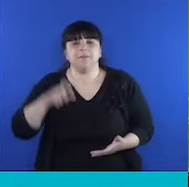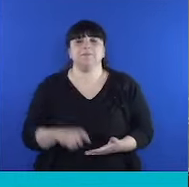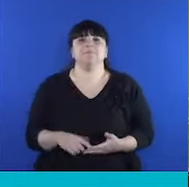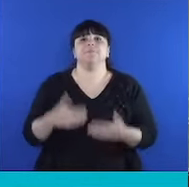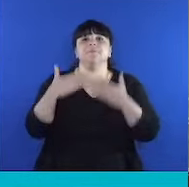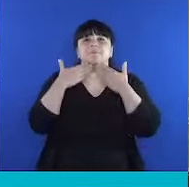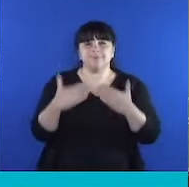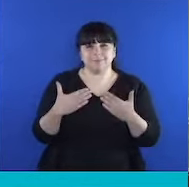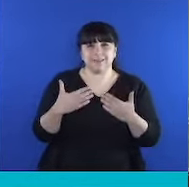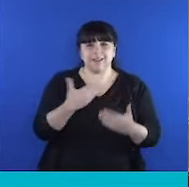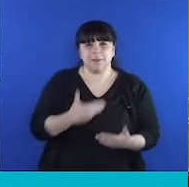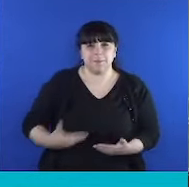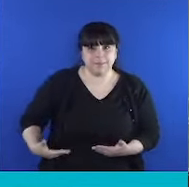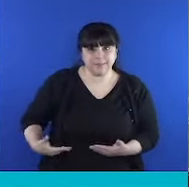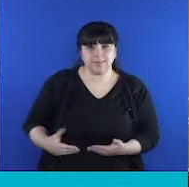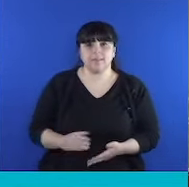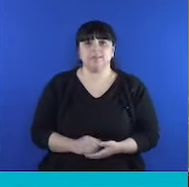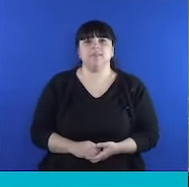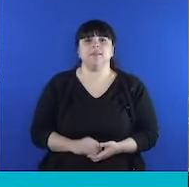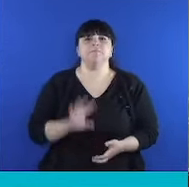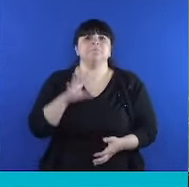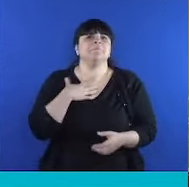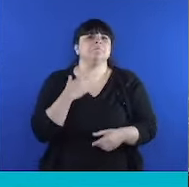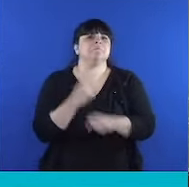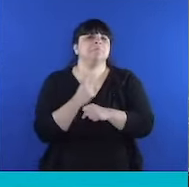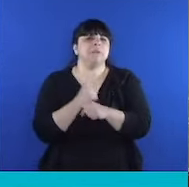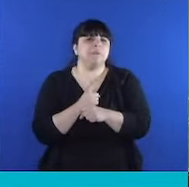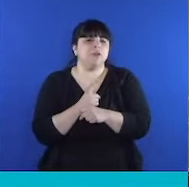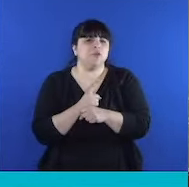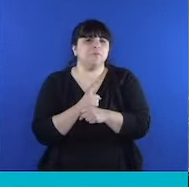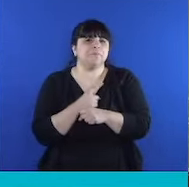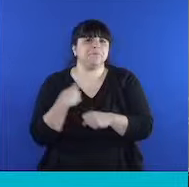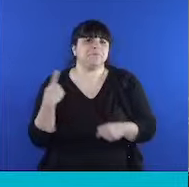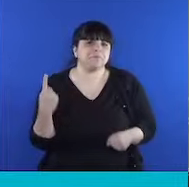Muchas gracias, señor presidente. En primer lugar, queremos